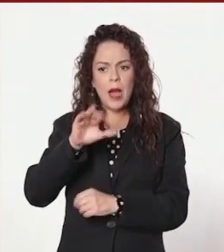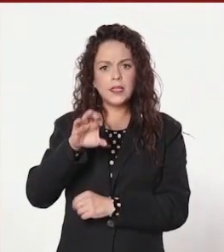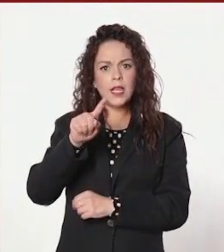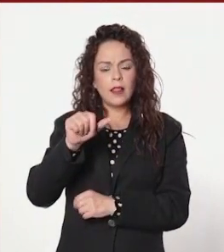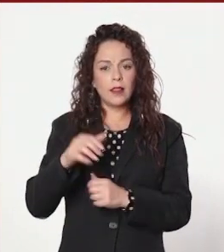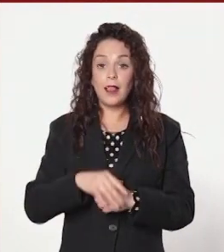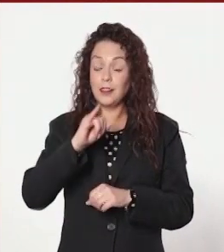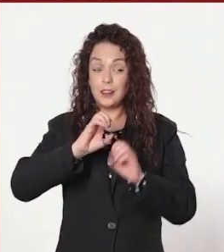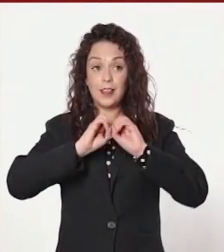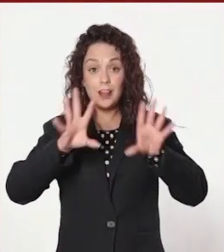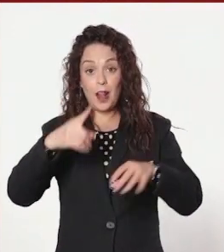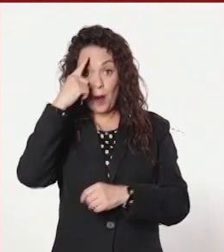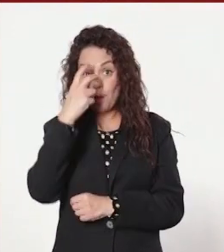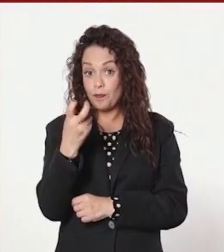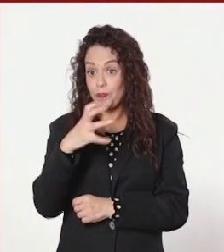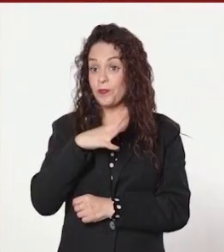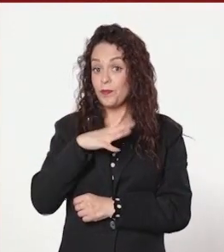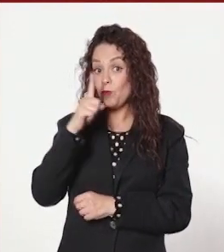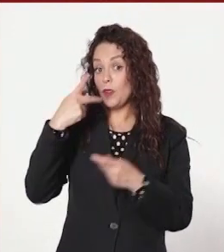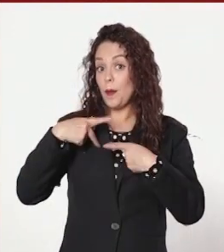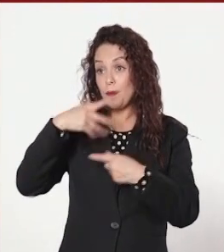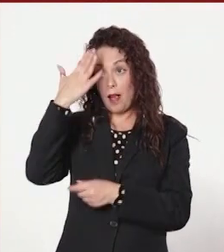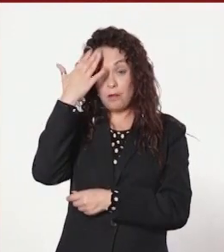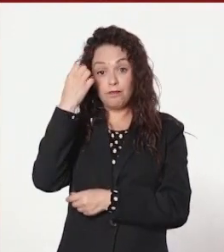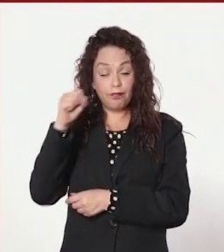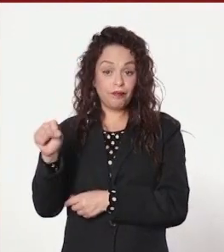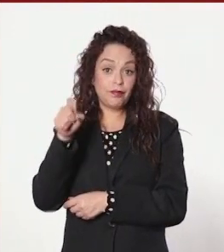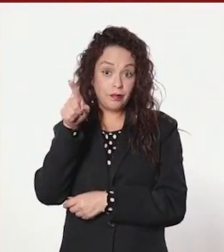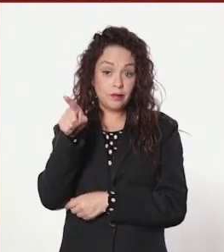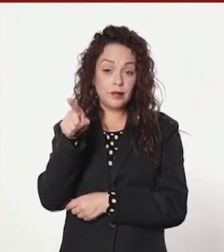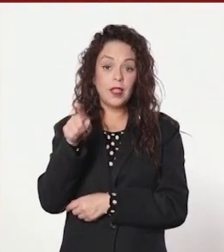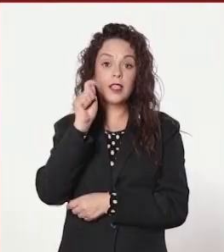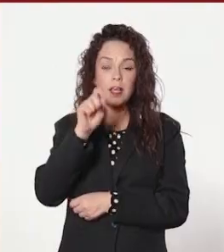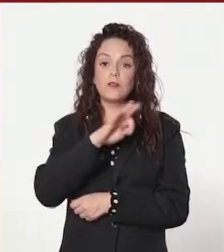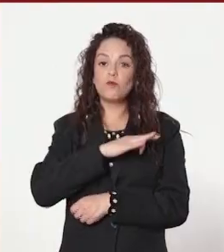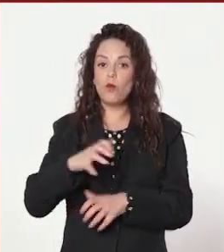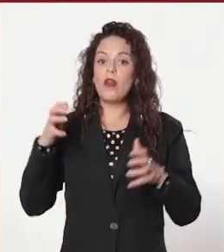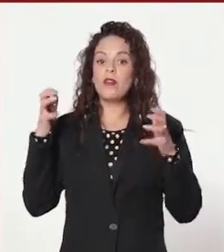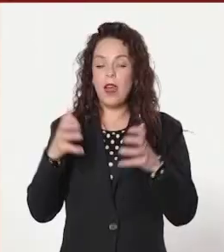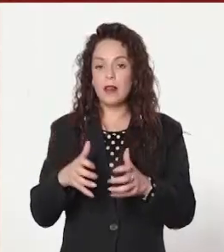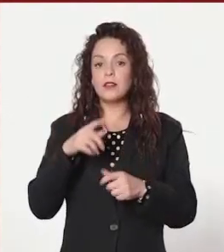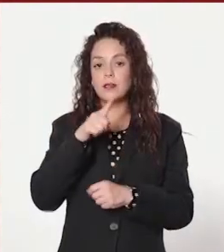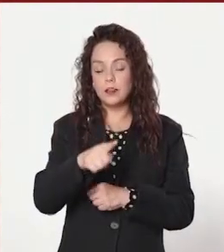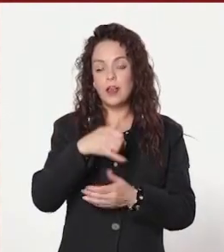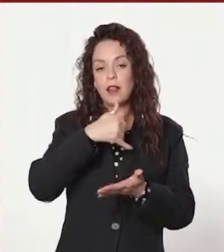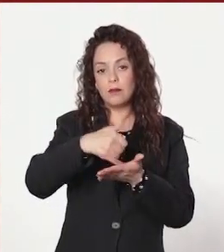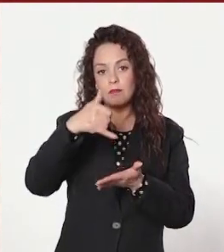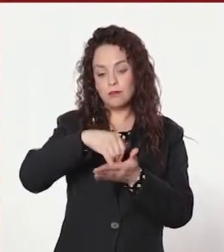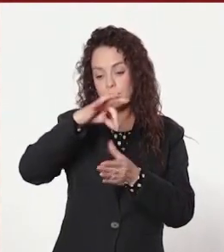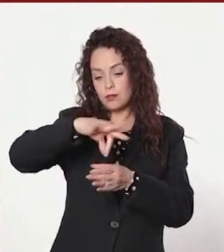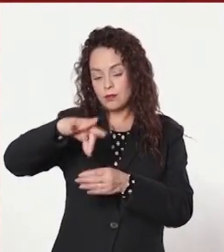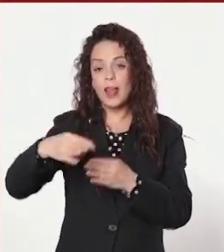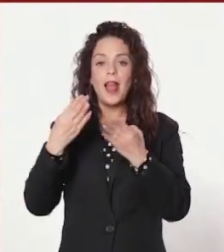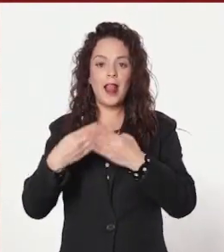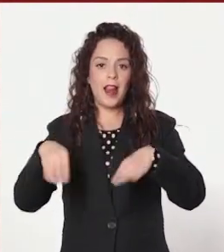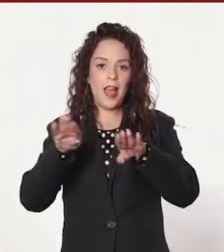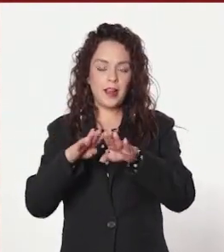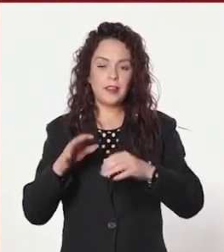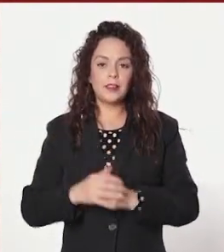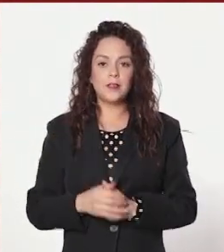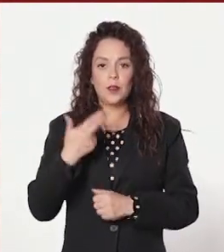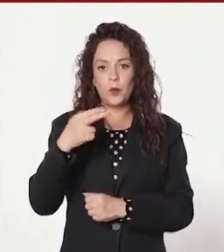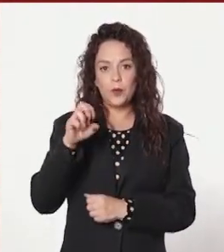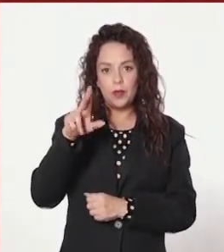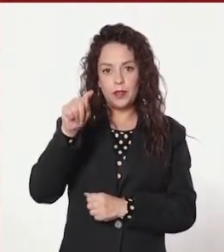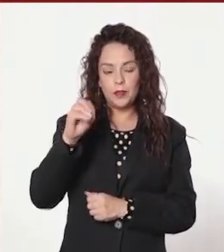ello tenemos hoy a una experta que nos va a explicar cómo podemos tener un huerto en nuestra casa. Los residuos orgánicos son los